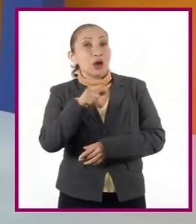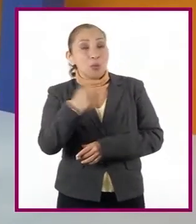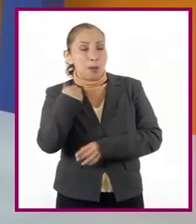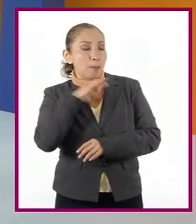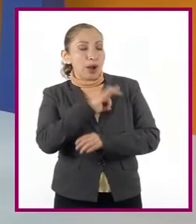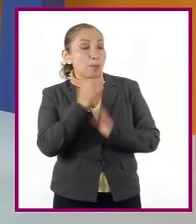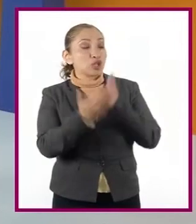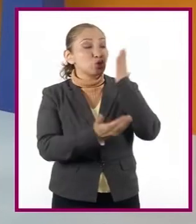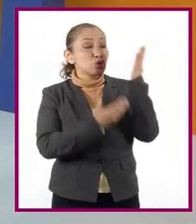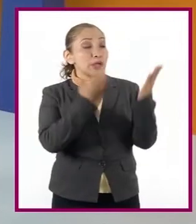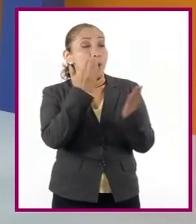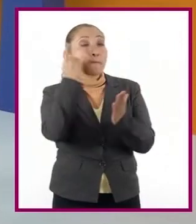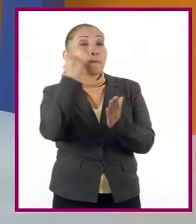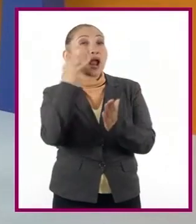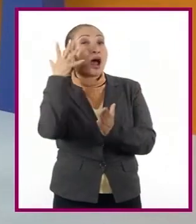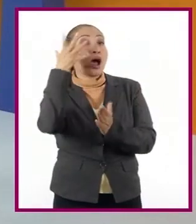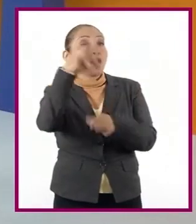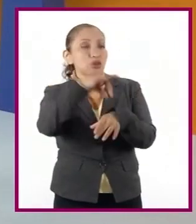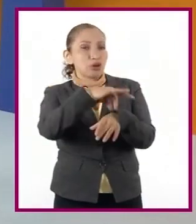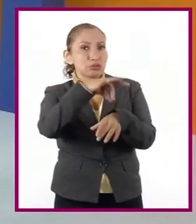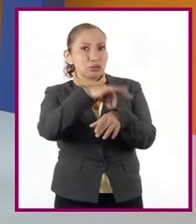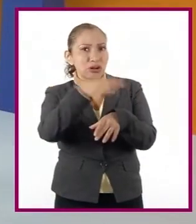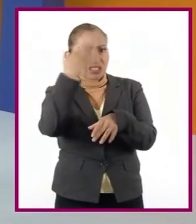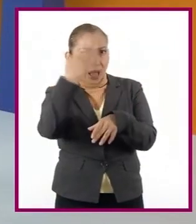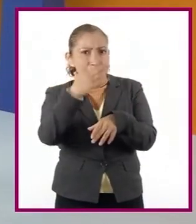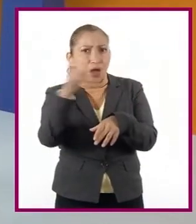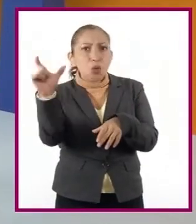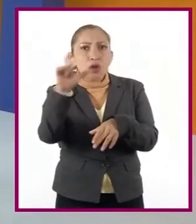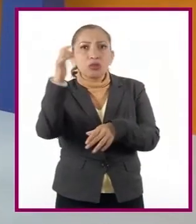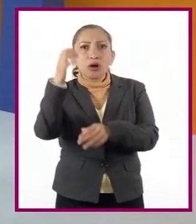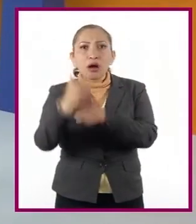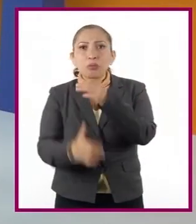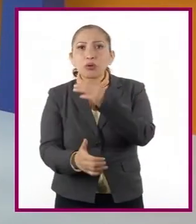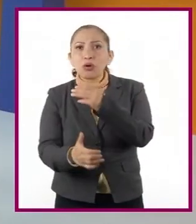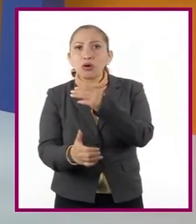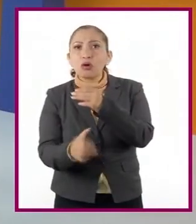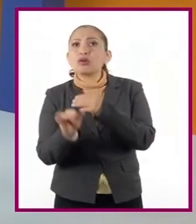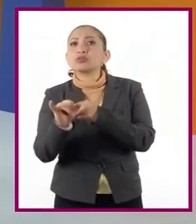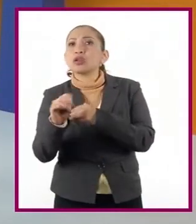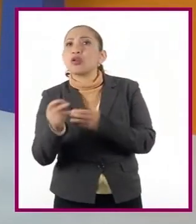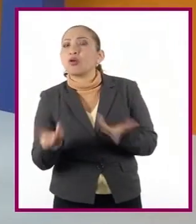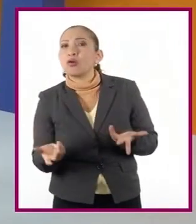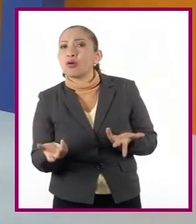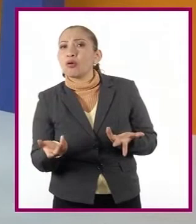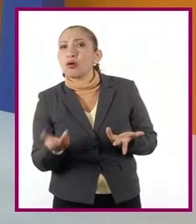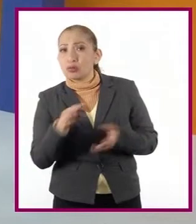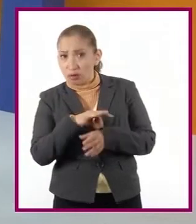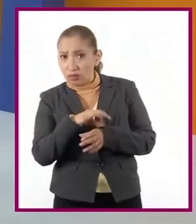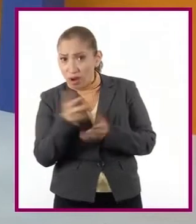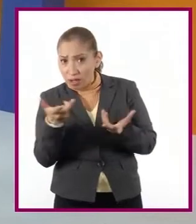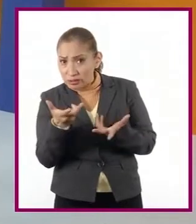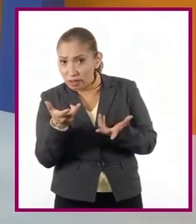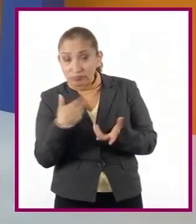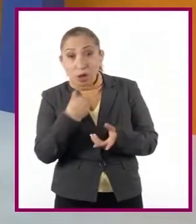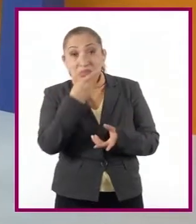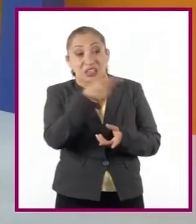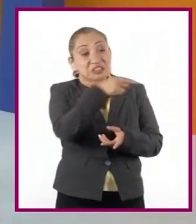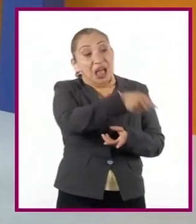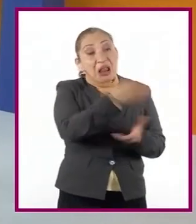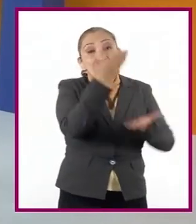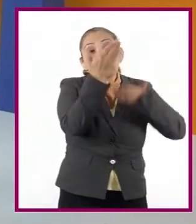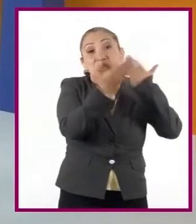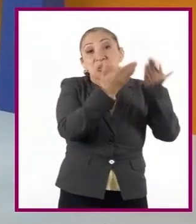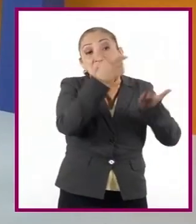estudiaba para ser doctor, tampoco está definido si lo consiguió o no. Simplemente se indica que el